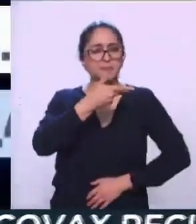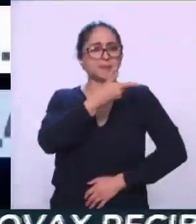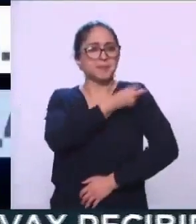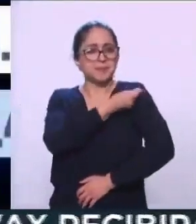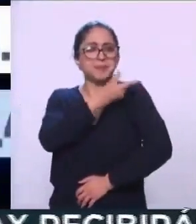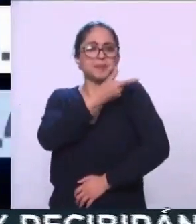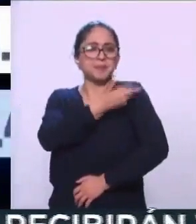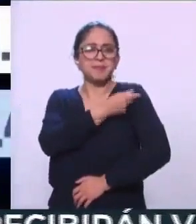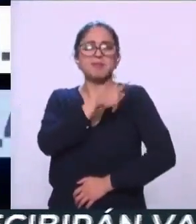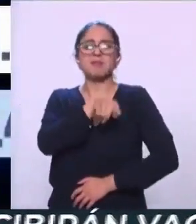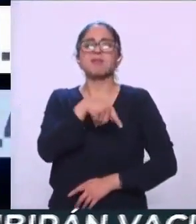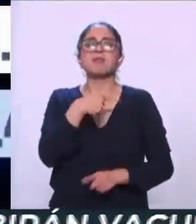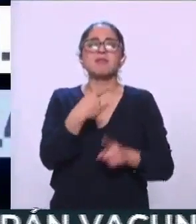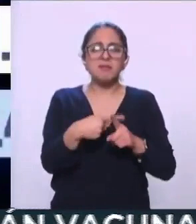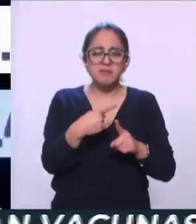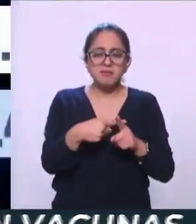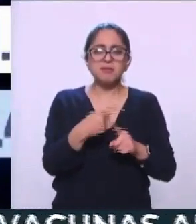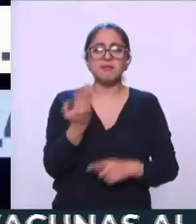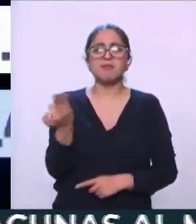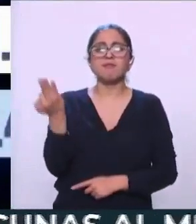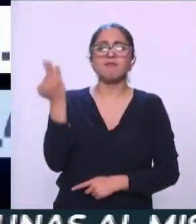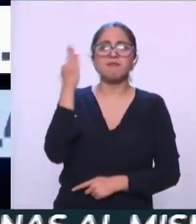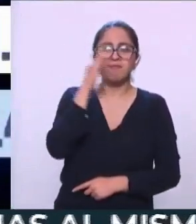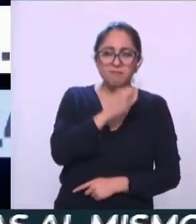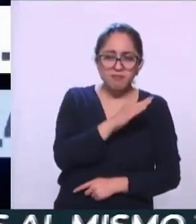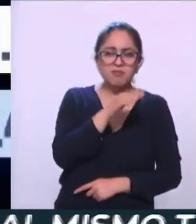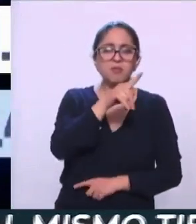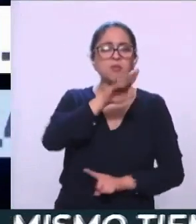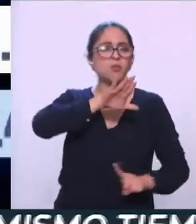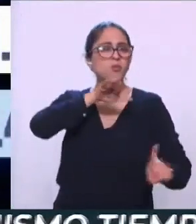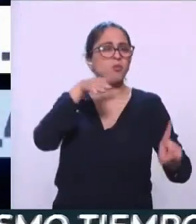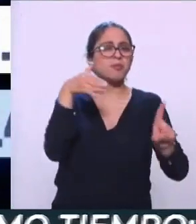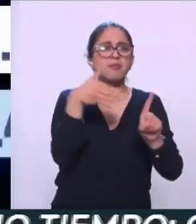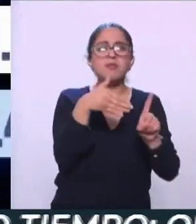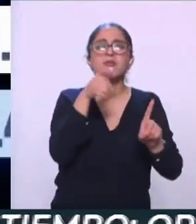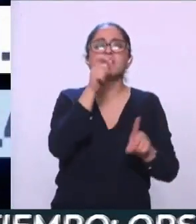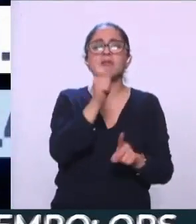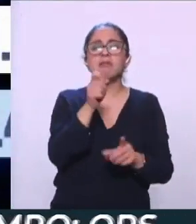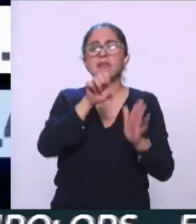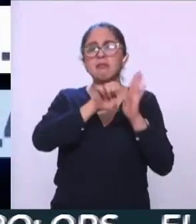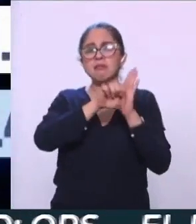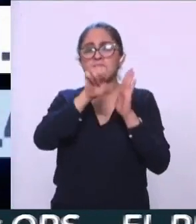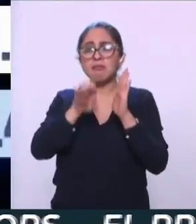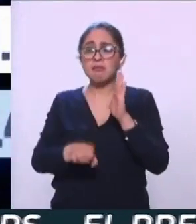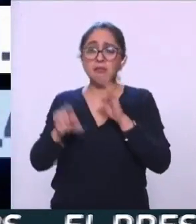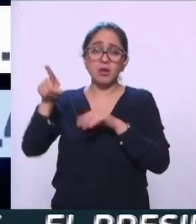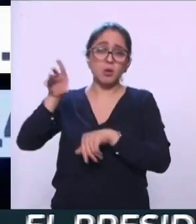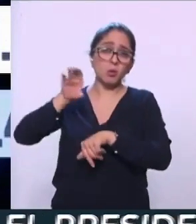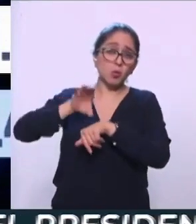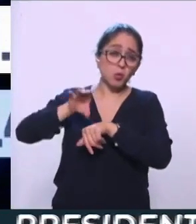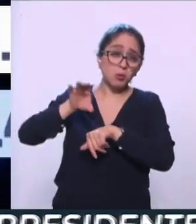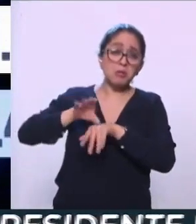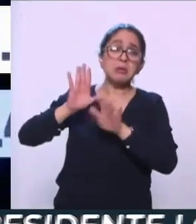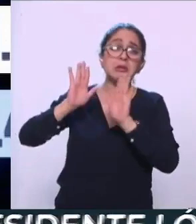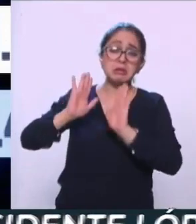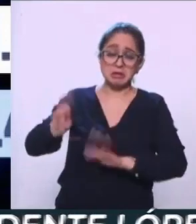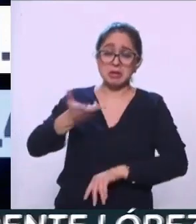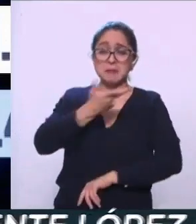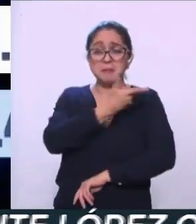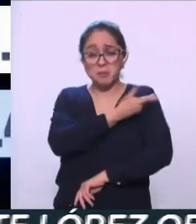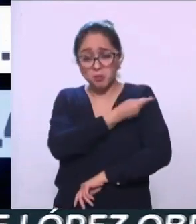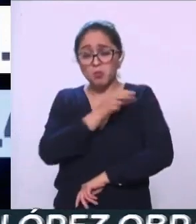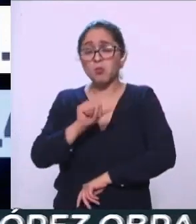ver con vacunas falsas y se centraban sobre todo en que en Colombia ya había una vacuna, en que en Perú había una